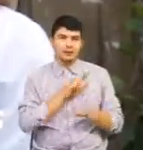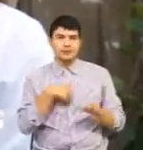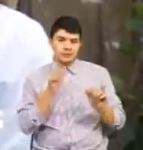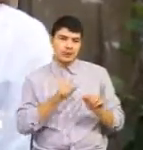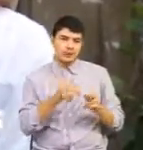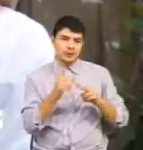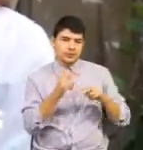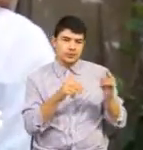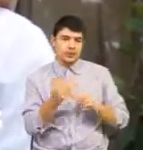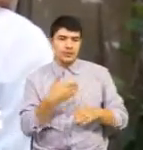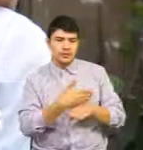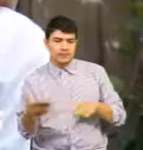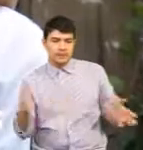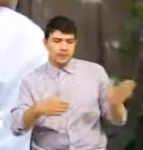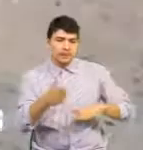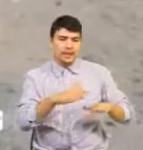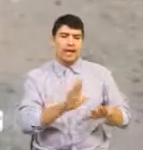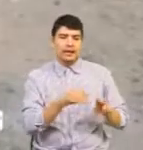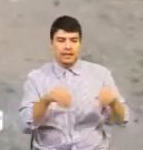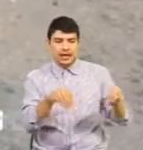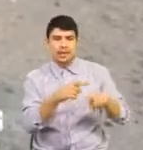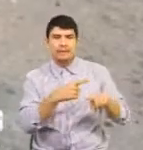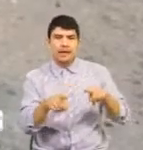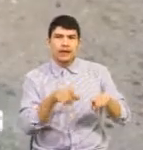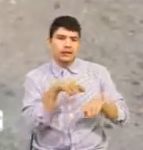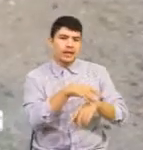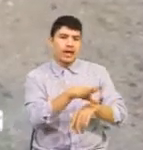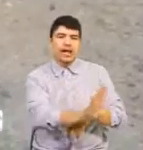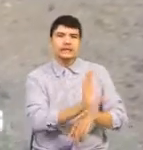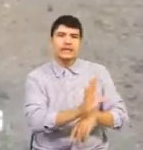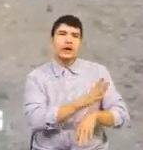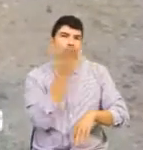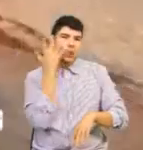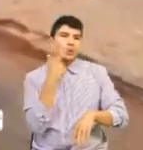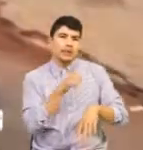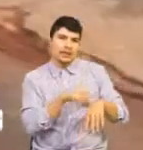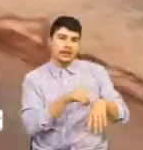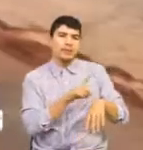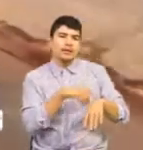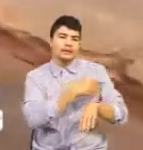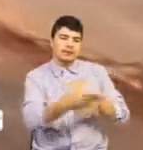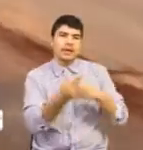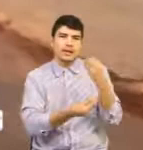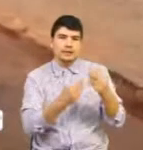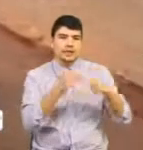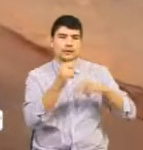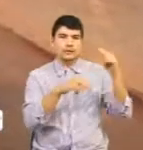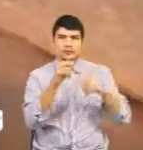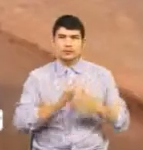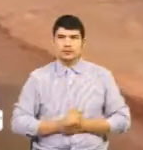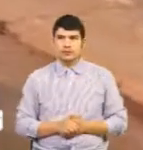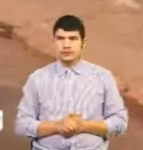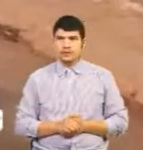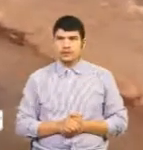para después entrar a hacer la pavimentación aseguró que actualmente se están llevando a cabo socialización es que se dan con 15 días de